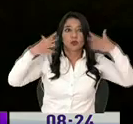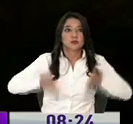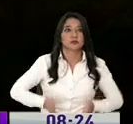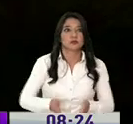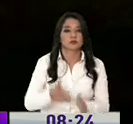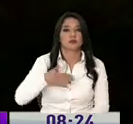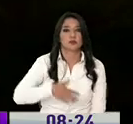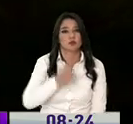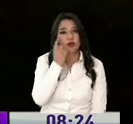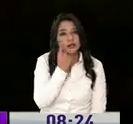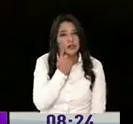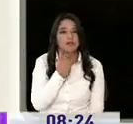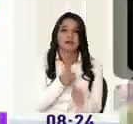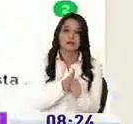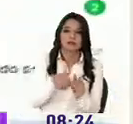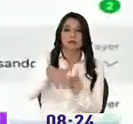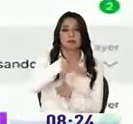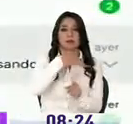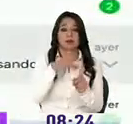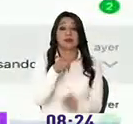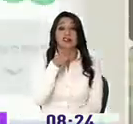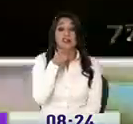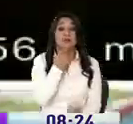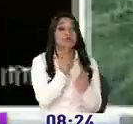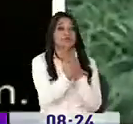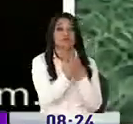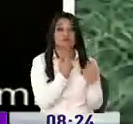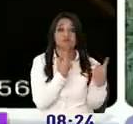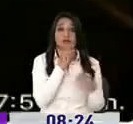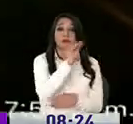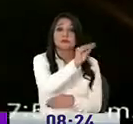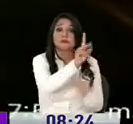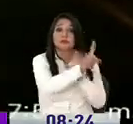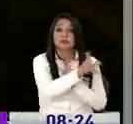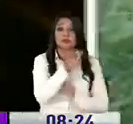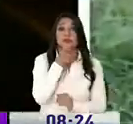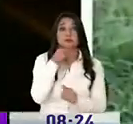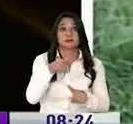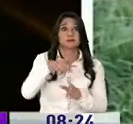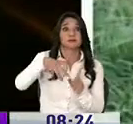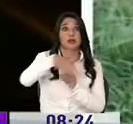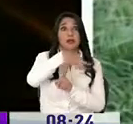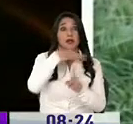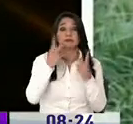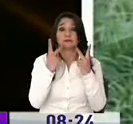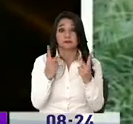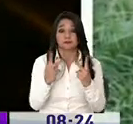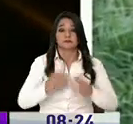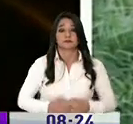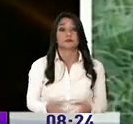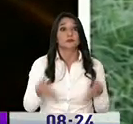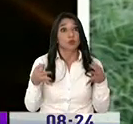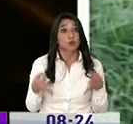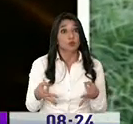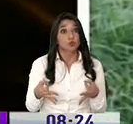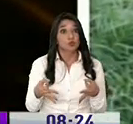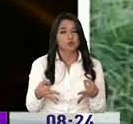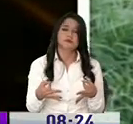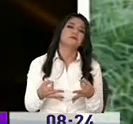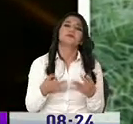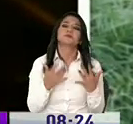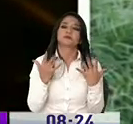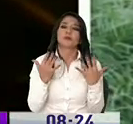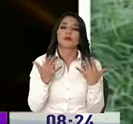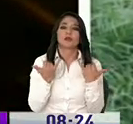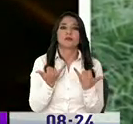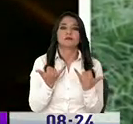Bolívar, cerca de los parques. ¿Con quién será de hablar? Vean, autoridad de los parques, ahí está. A propósito, me pasaron, ¿cómo se llama el tema